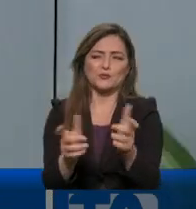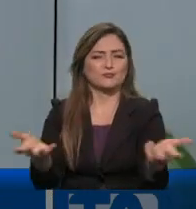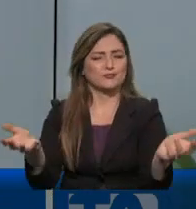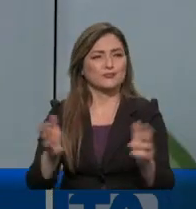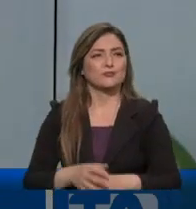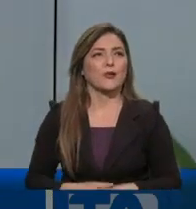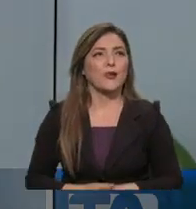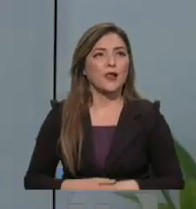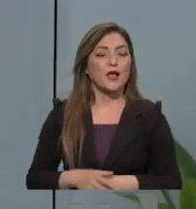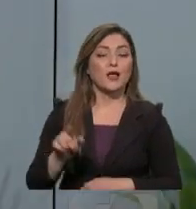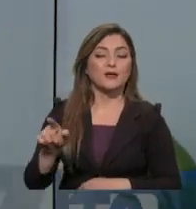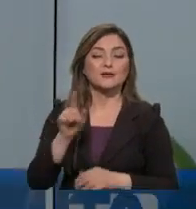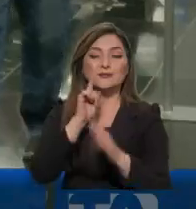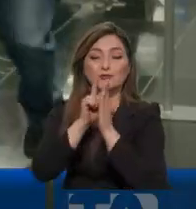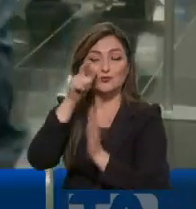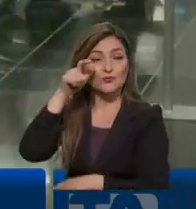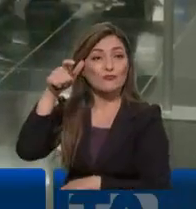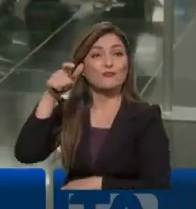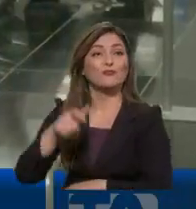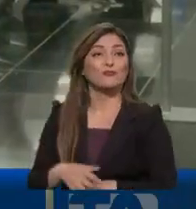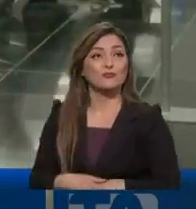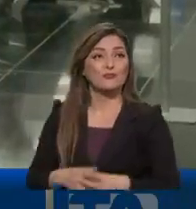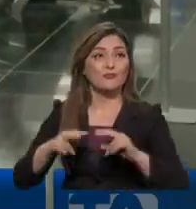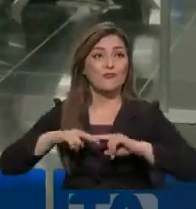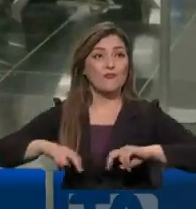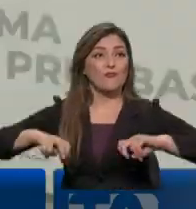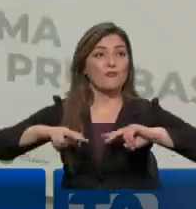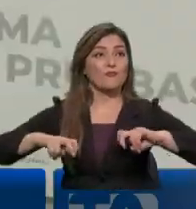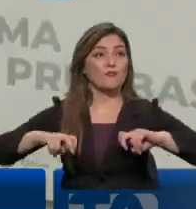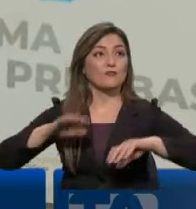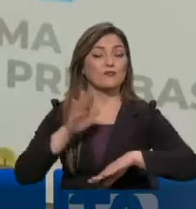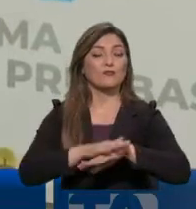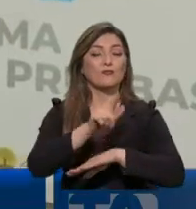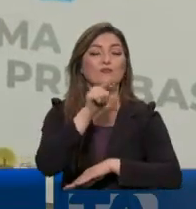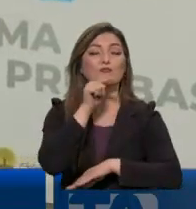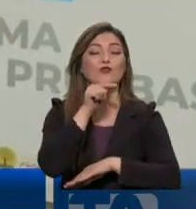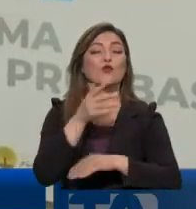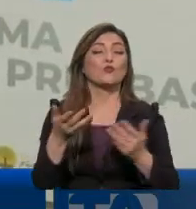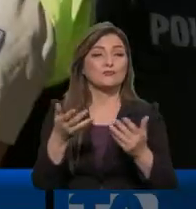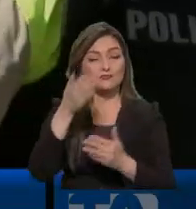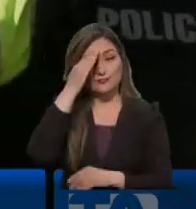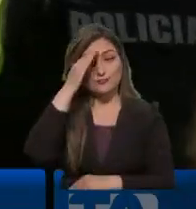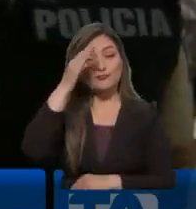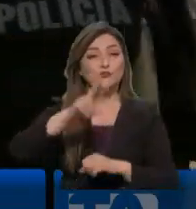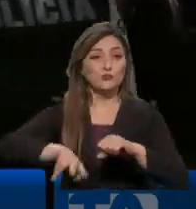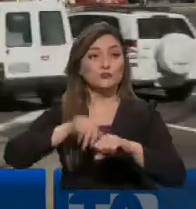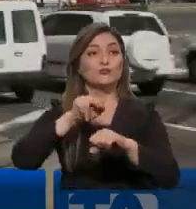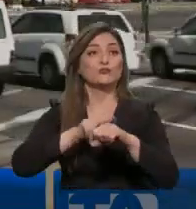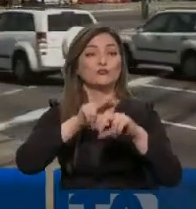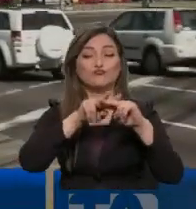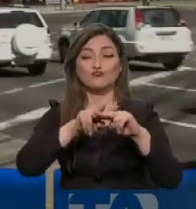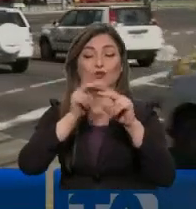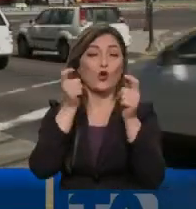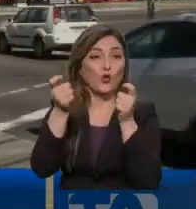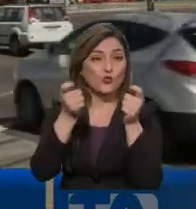ciudadanía. Este caso se encuentra en manos de la Fiscalía para que se investigue y se encuentre a los responsables. Mientras tanto, la Policía Nacional